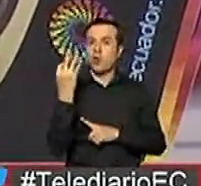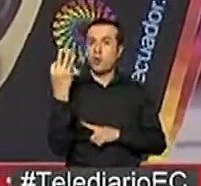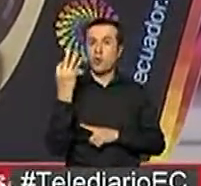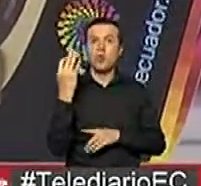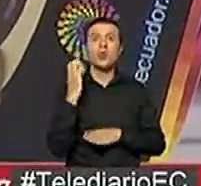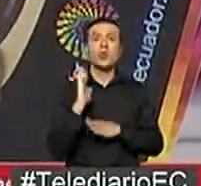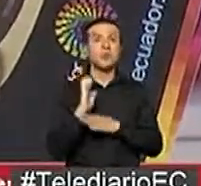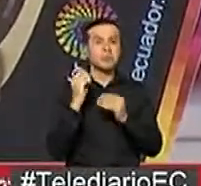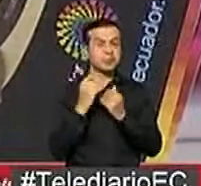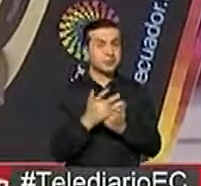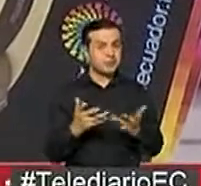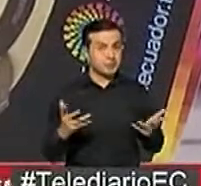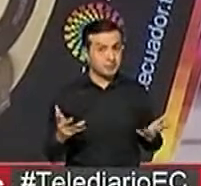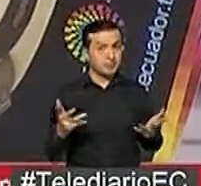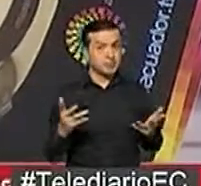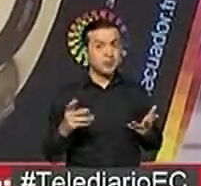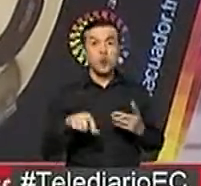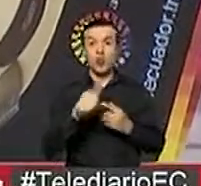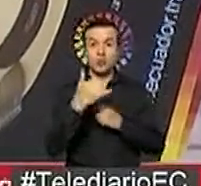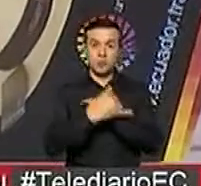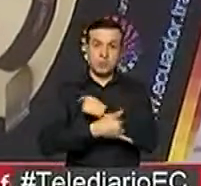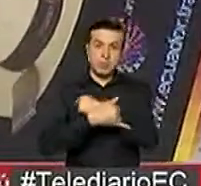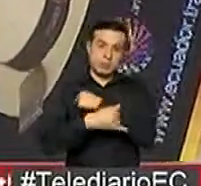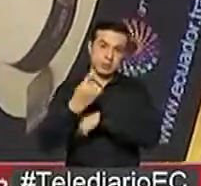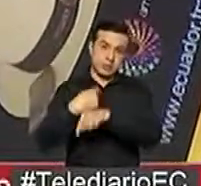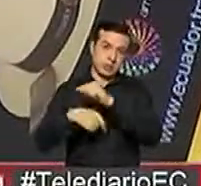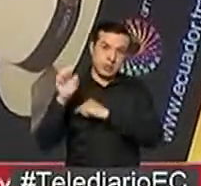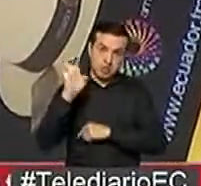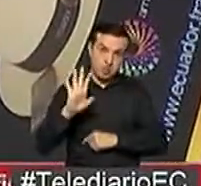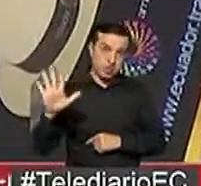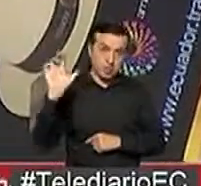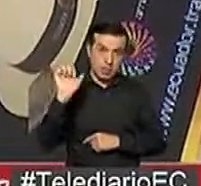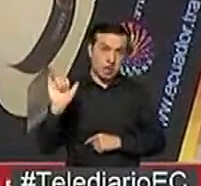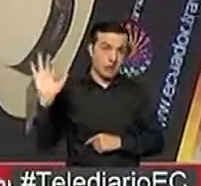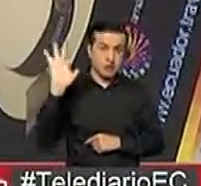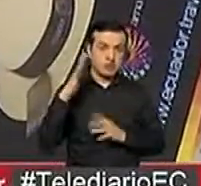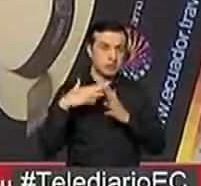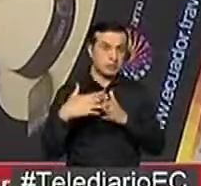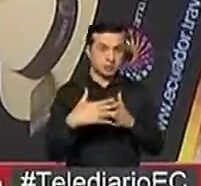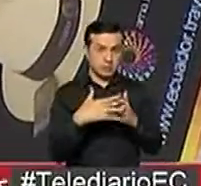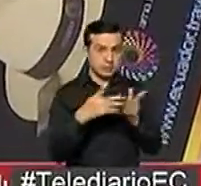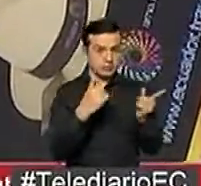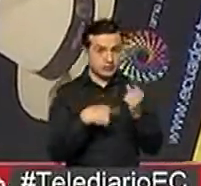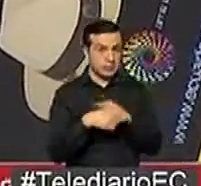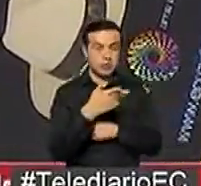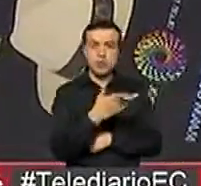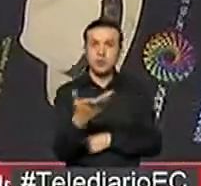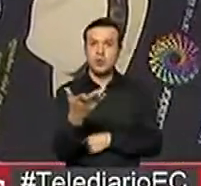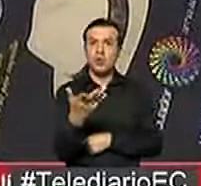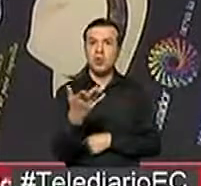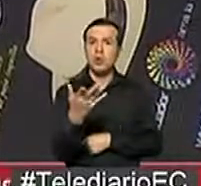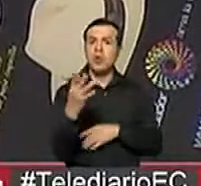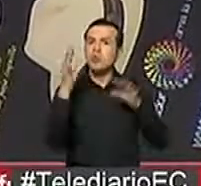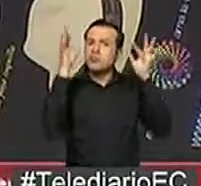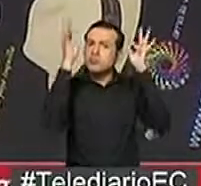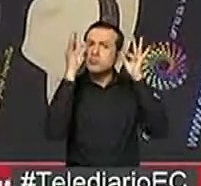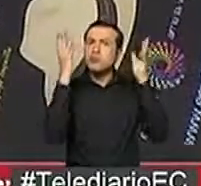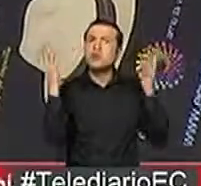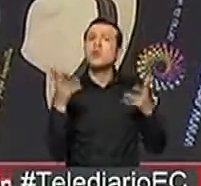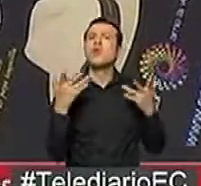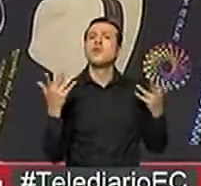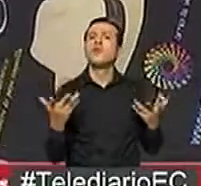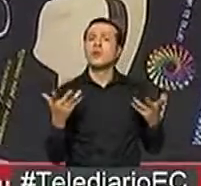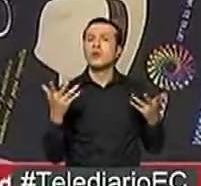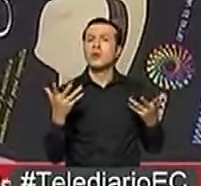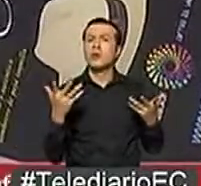100% hecho en Ecuador y que es exportado a países de Europa, Asia y Norteamérica. El origen del sombrero se cree que fue